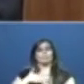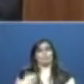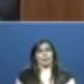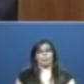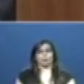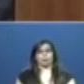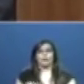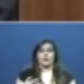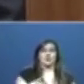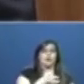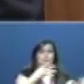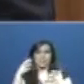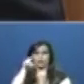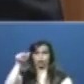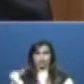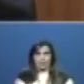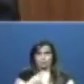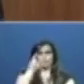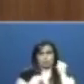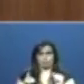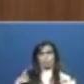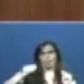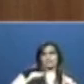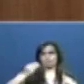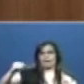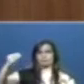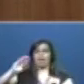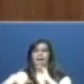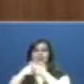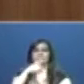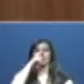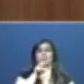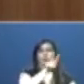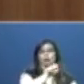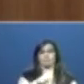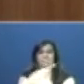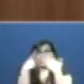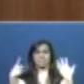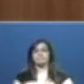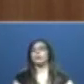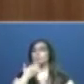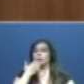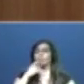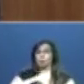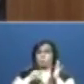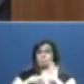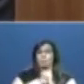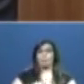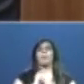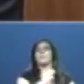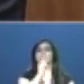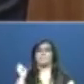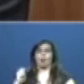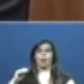900 más en los presupuestos de estos años hasta 2016 o el plan de pago a proveedores que ha supuesto para nuestra